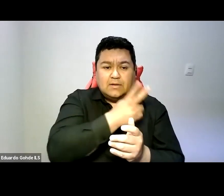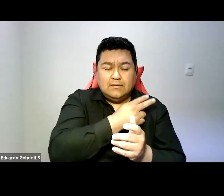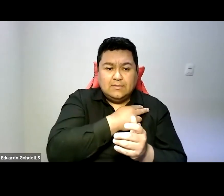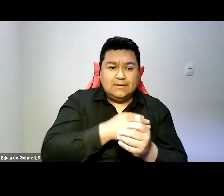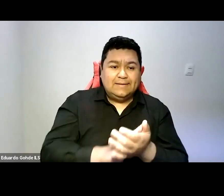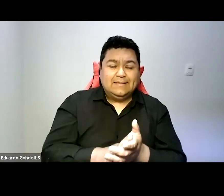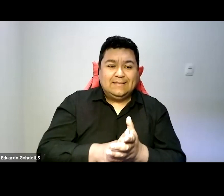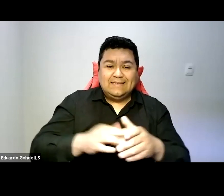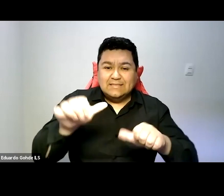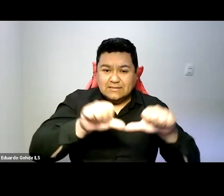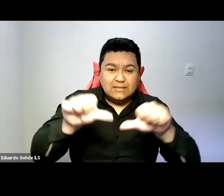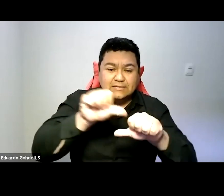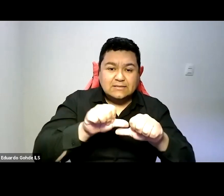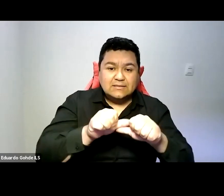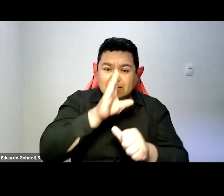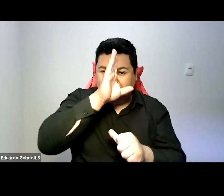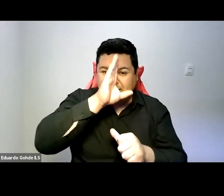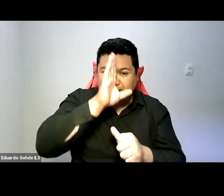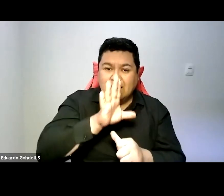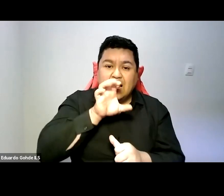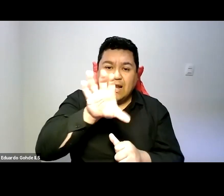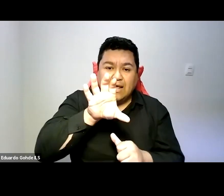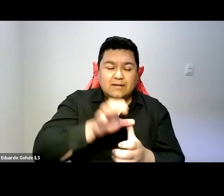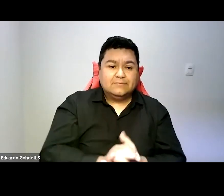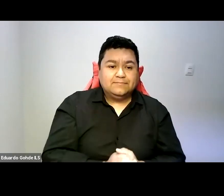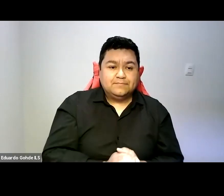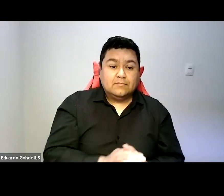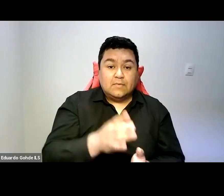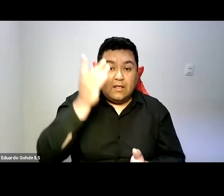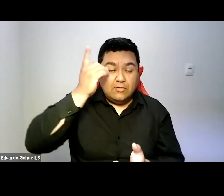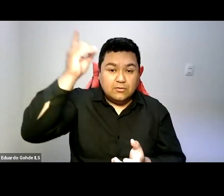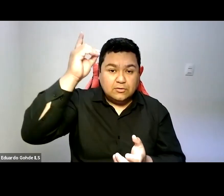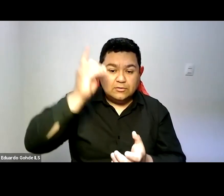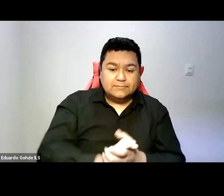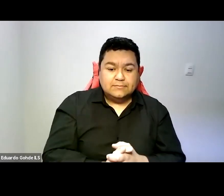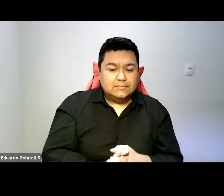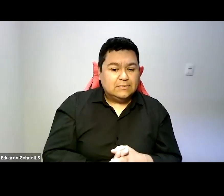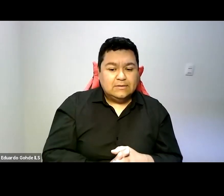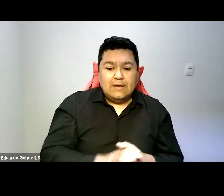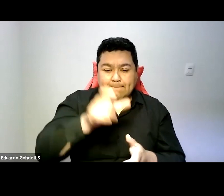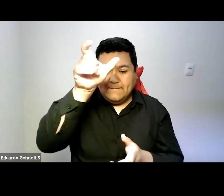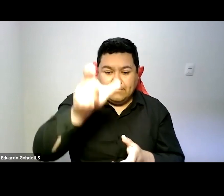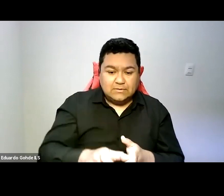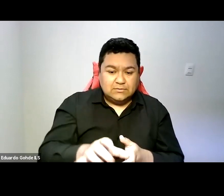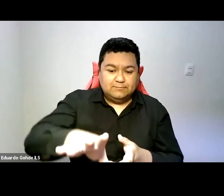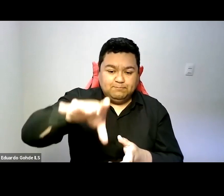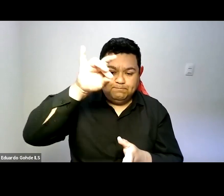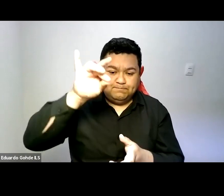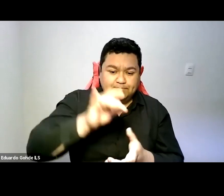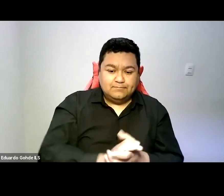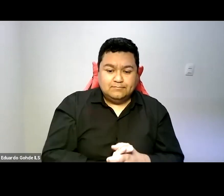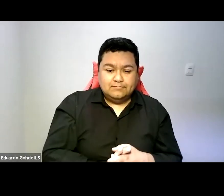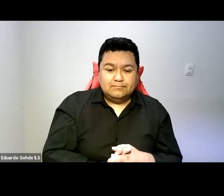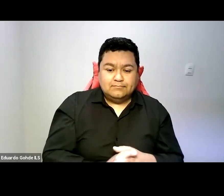Ladra. Dr. Golombek fue nombrado personalidad destacada de las ciencias también en la Universidad de